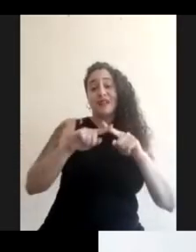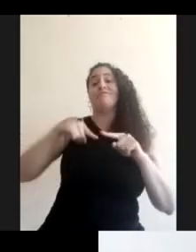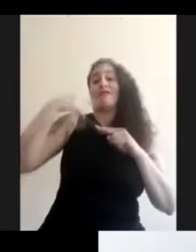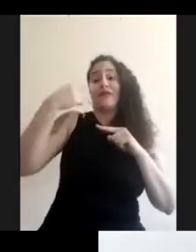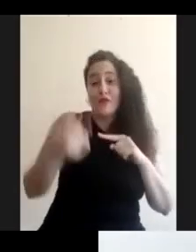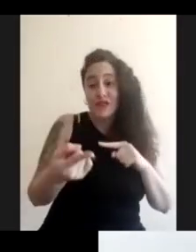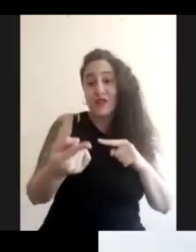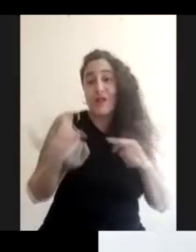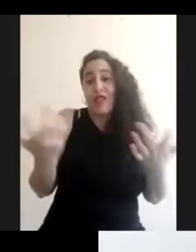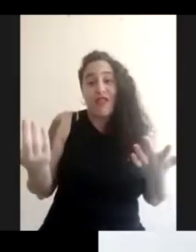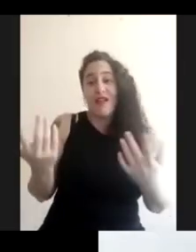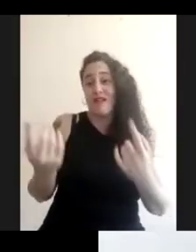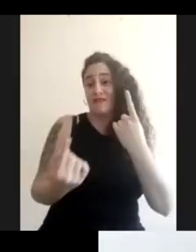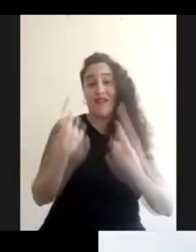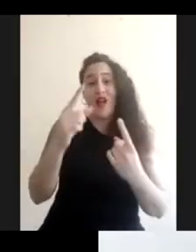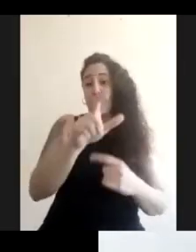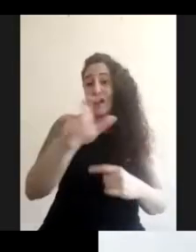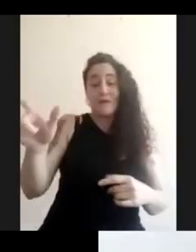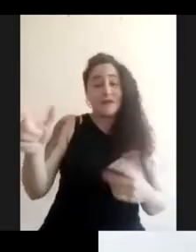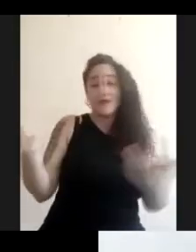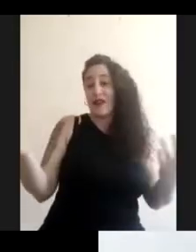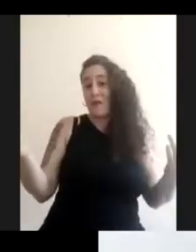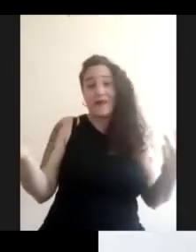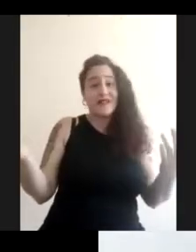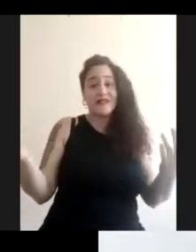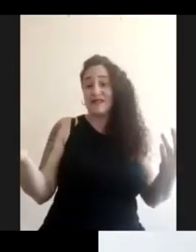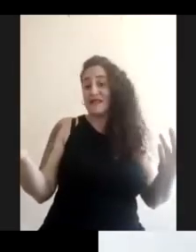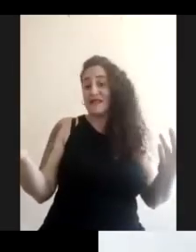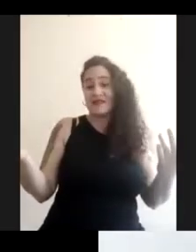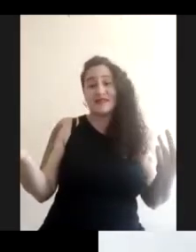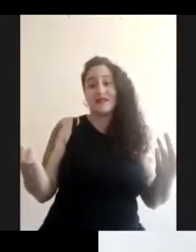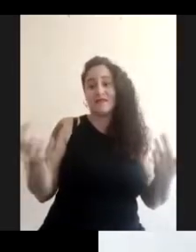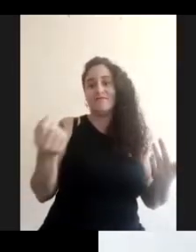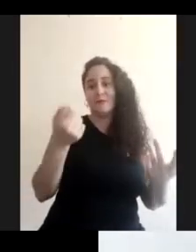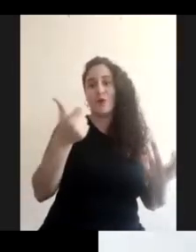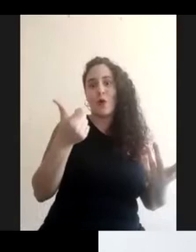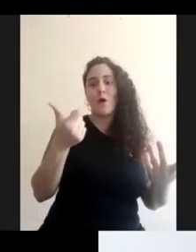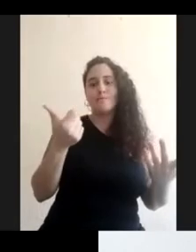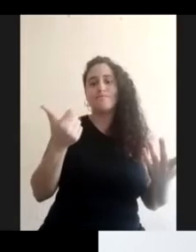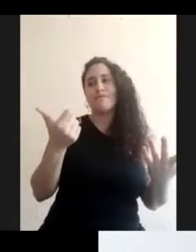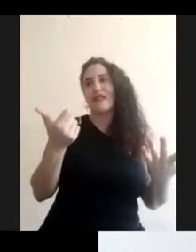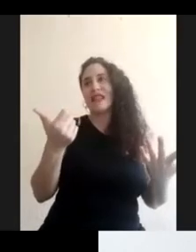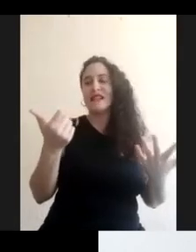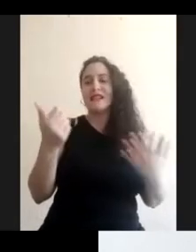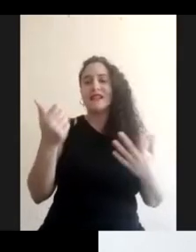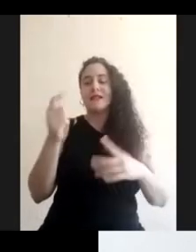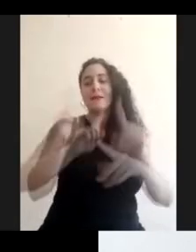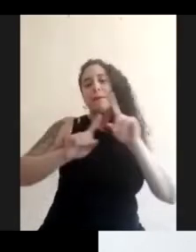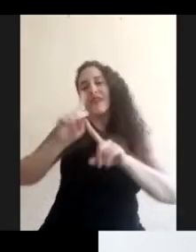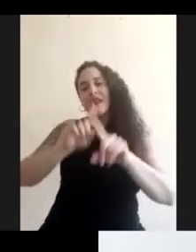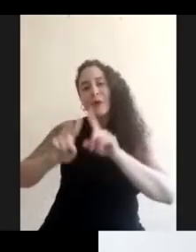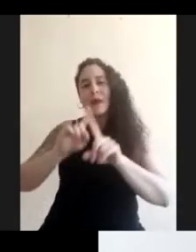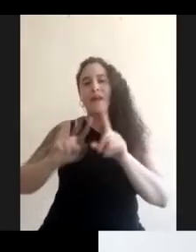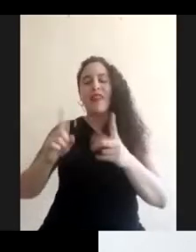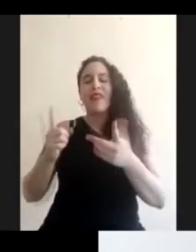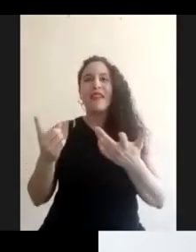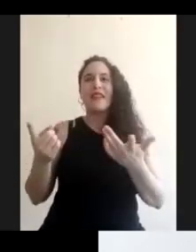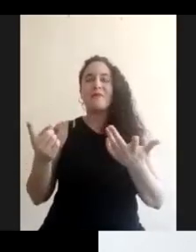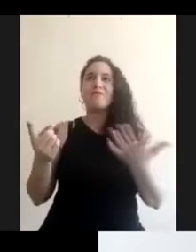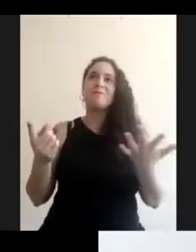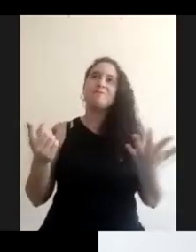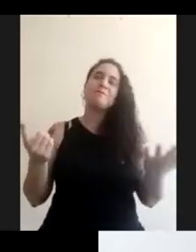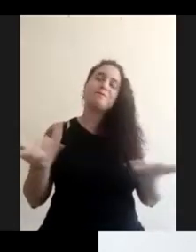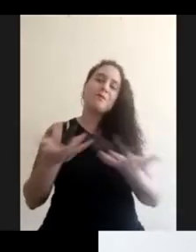en algunos casos pues hasta un poco con problemas a lo mejor